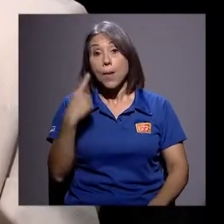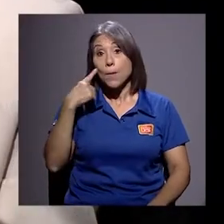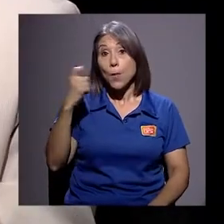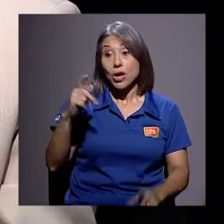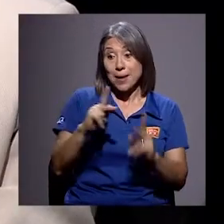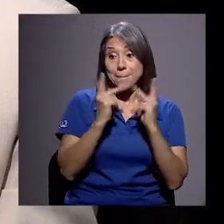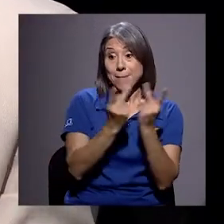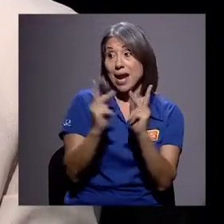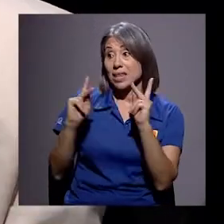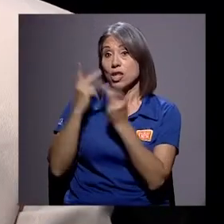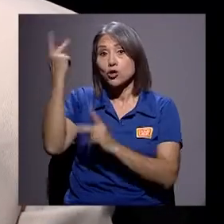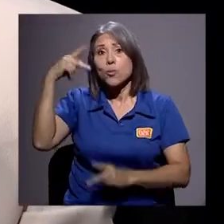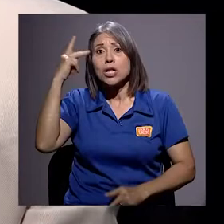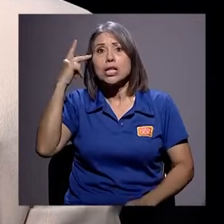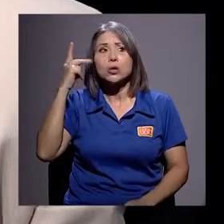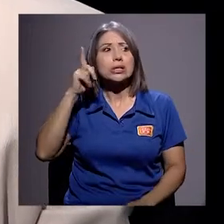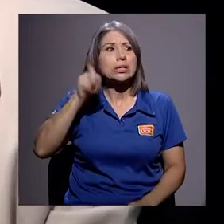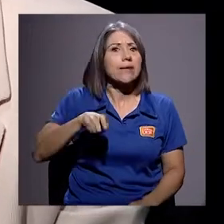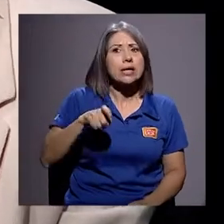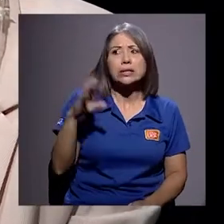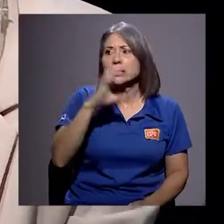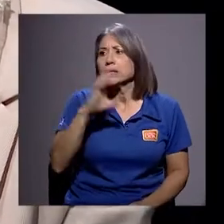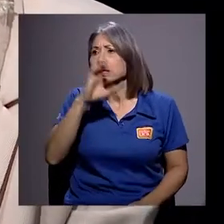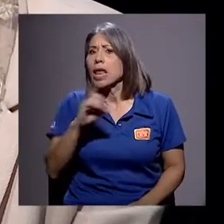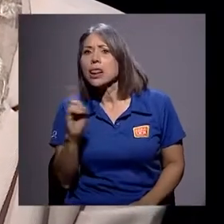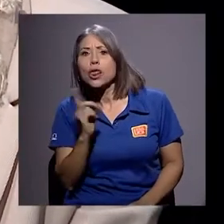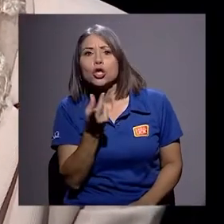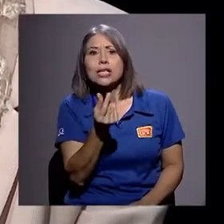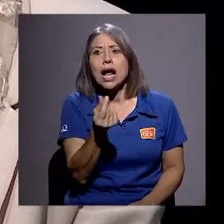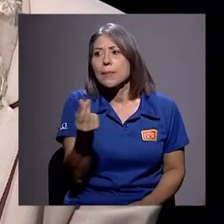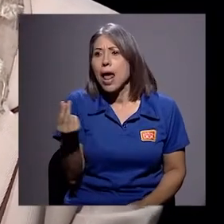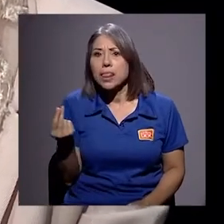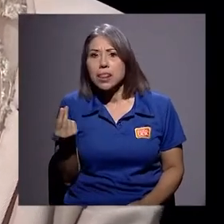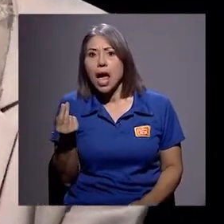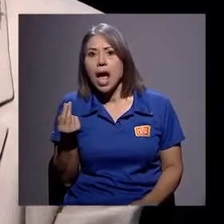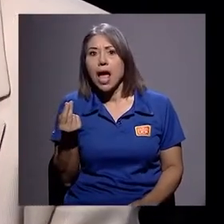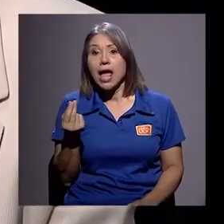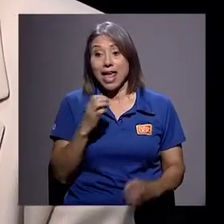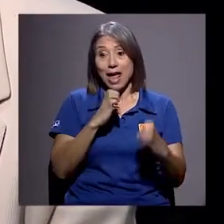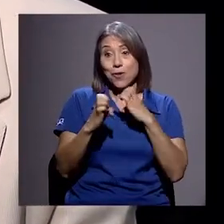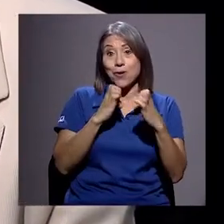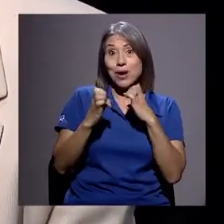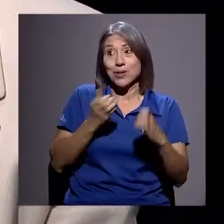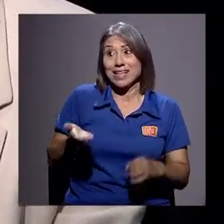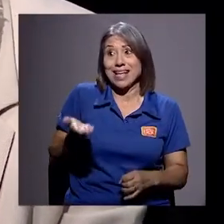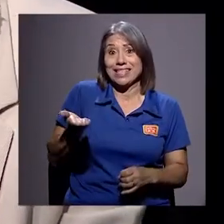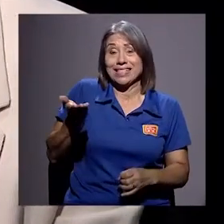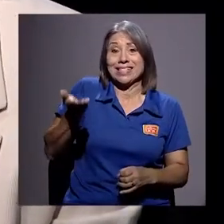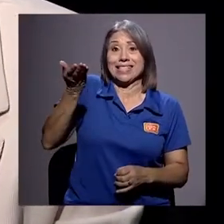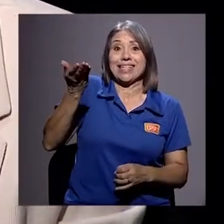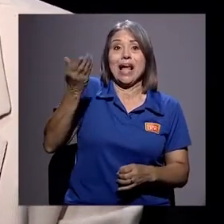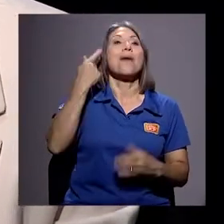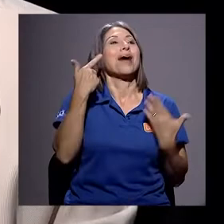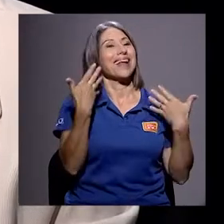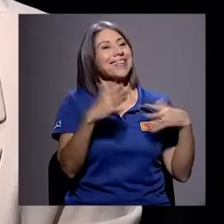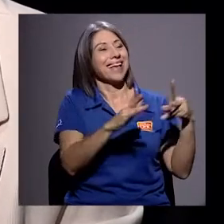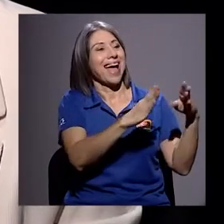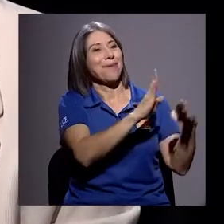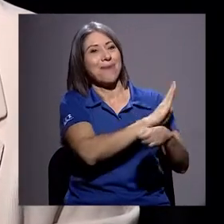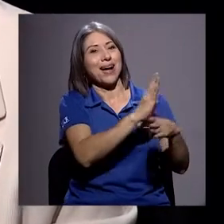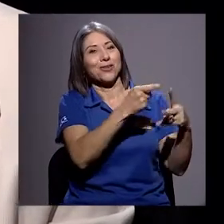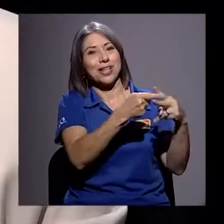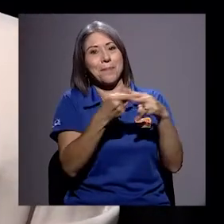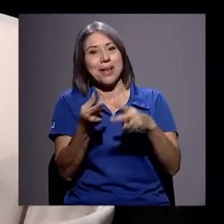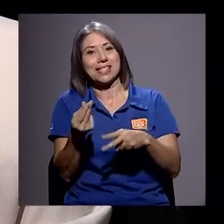buscar sacar plata mientras en alguna encuesta logran subir un poquito para que los bancos les presten o para que el estado les vaya después